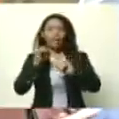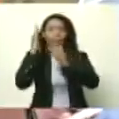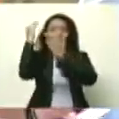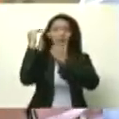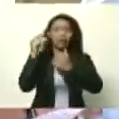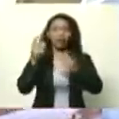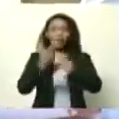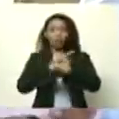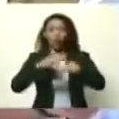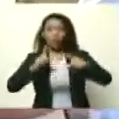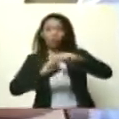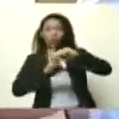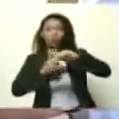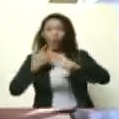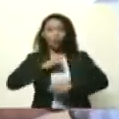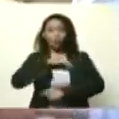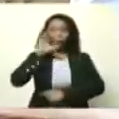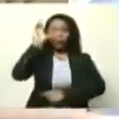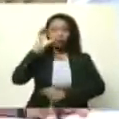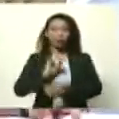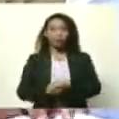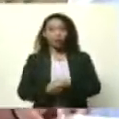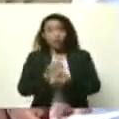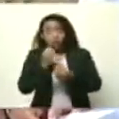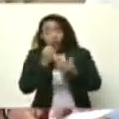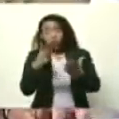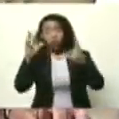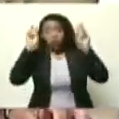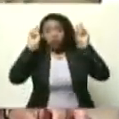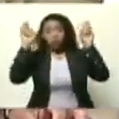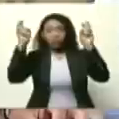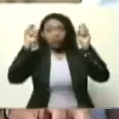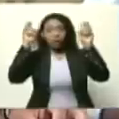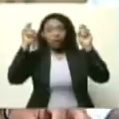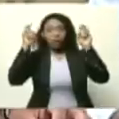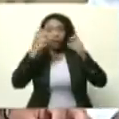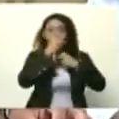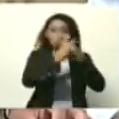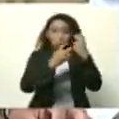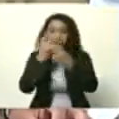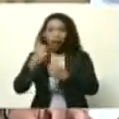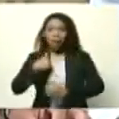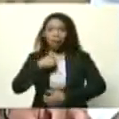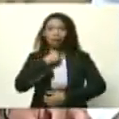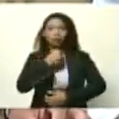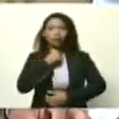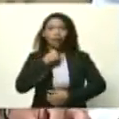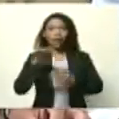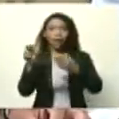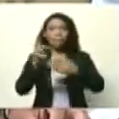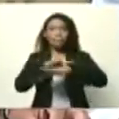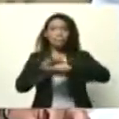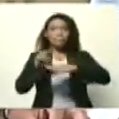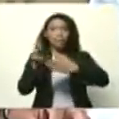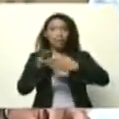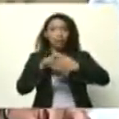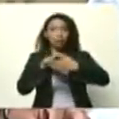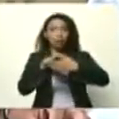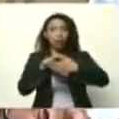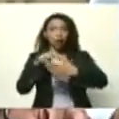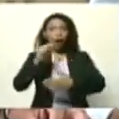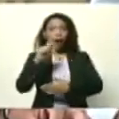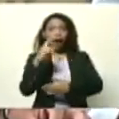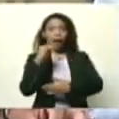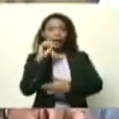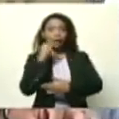prosperidad para nuestra patria. Bueno, en materia turística me gustaría que el ministro Ali Padrón diera